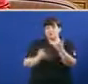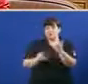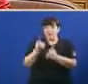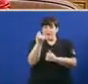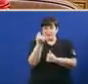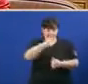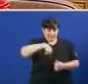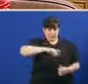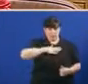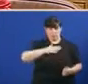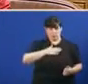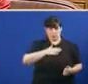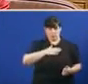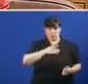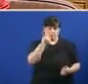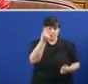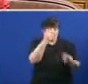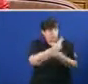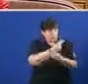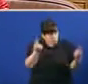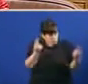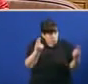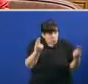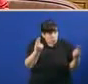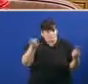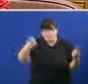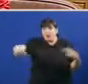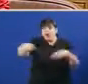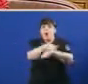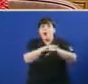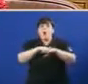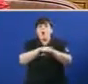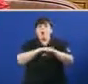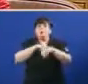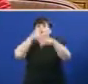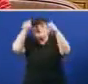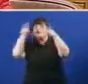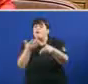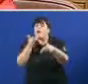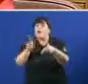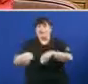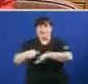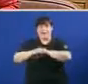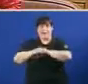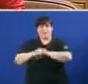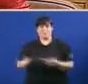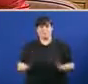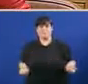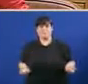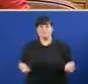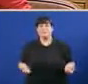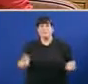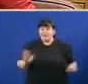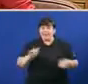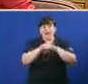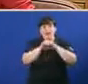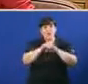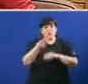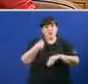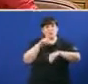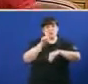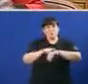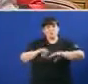co diñeiro público, e gobernando para uns poucos, para os seus amigos. Por certo, amigos que tamén financian irregularmente